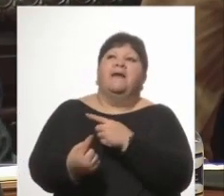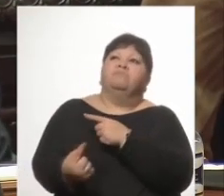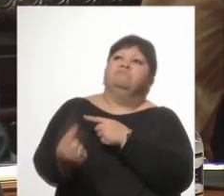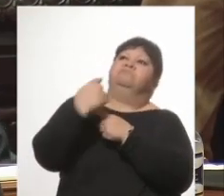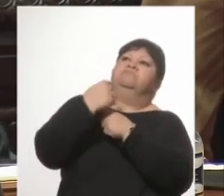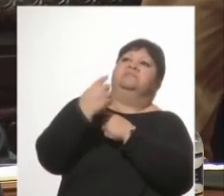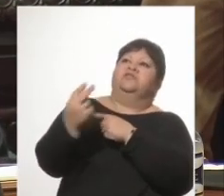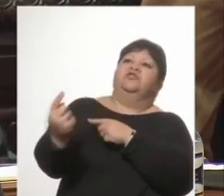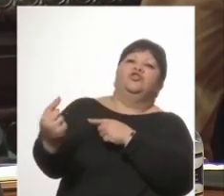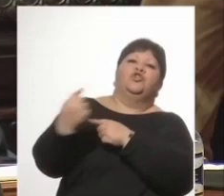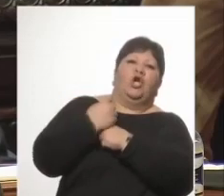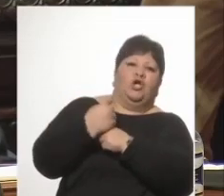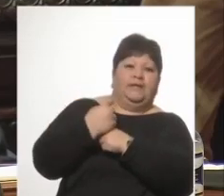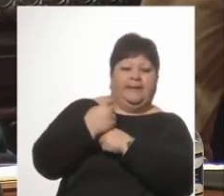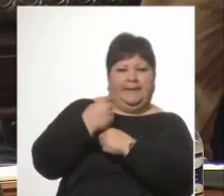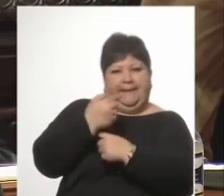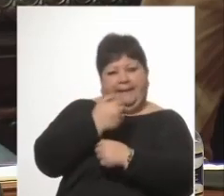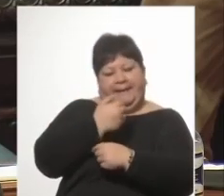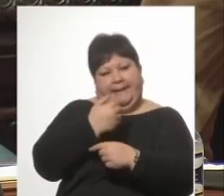presidencia?